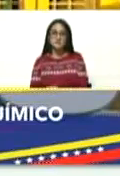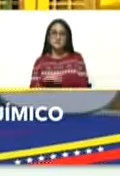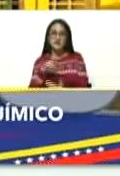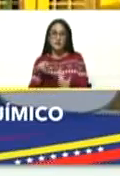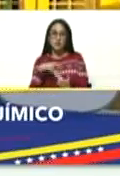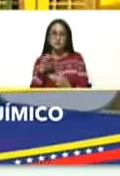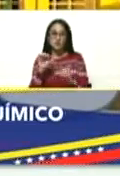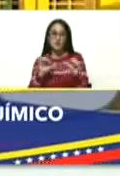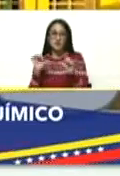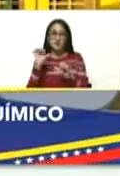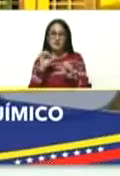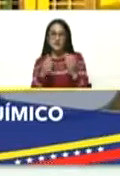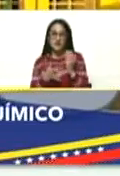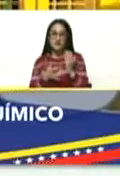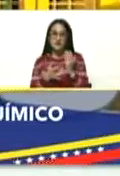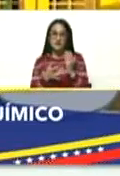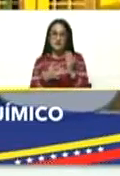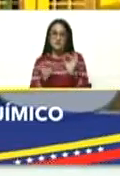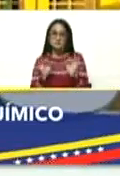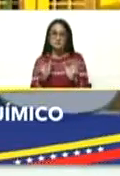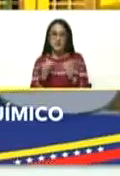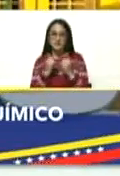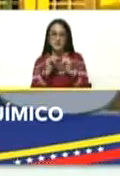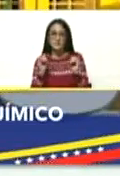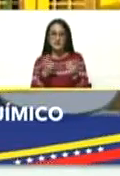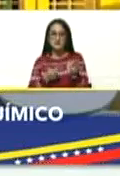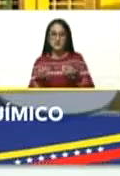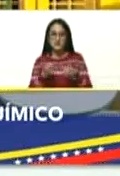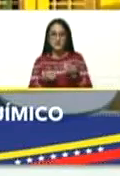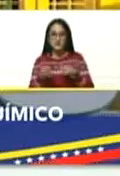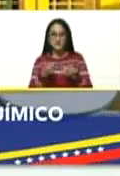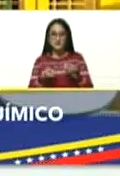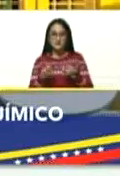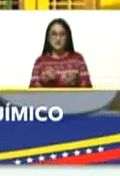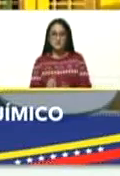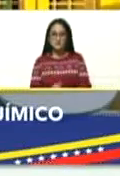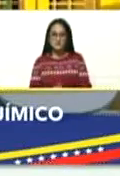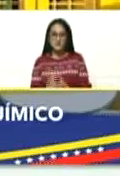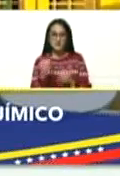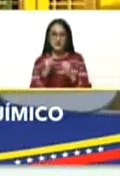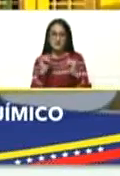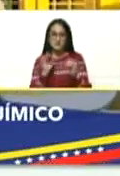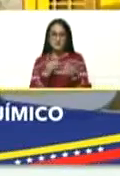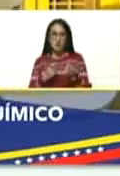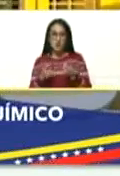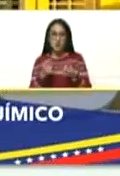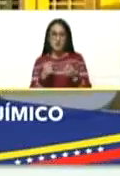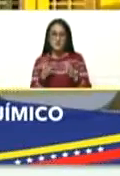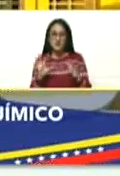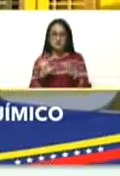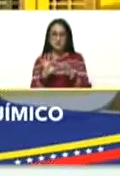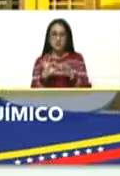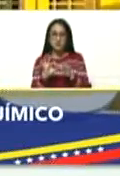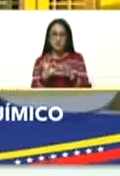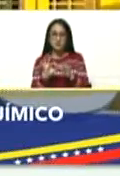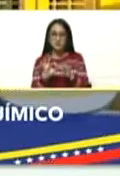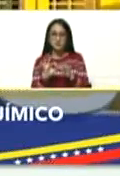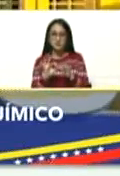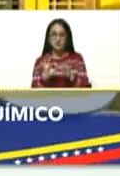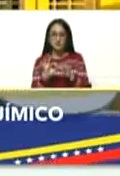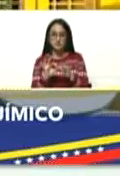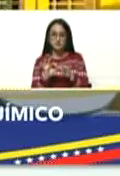técnica para lograr la independencia económica. La independencia económica va de la mano,